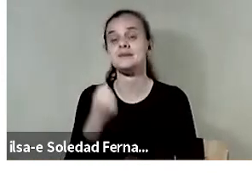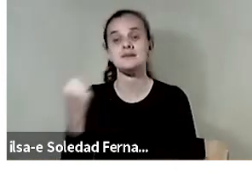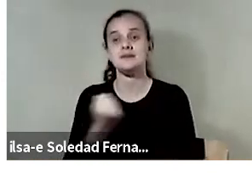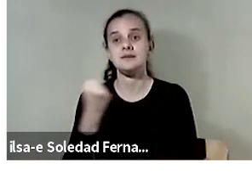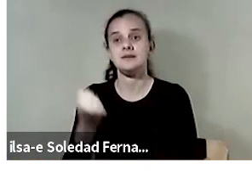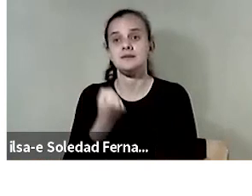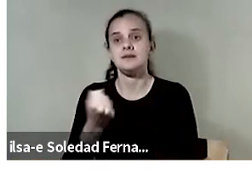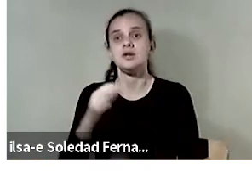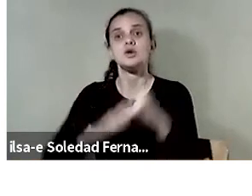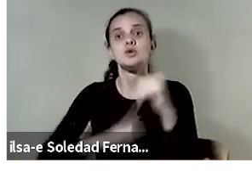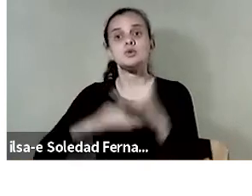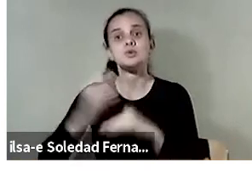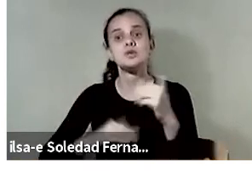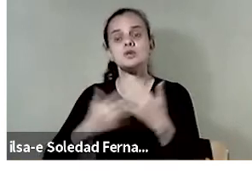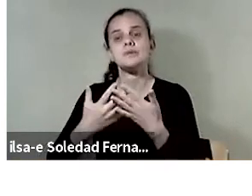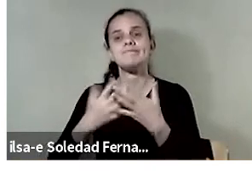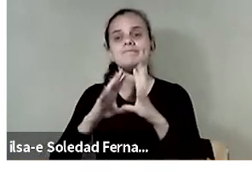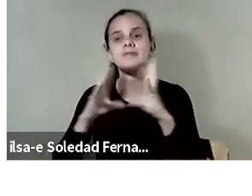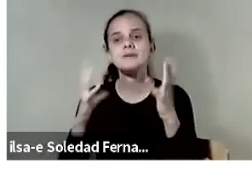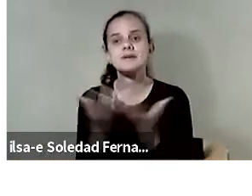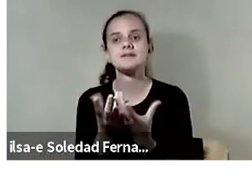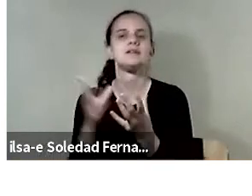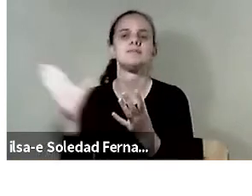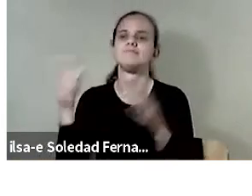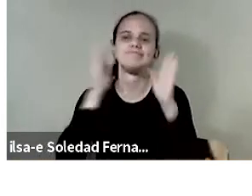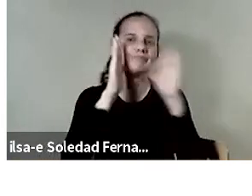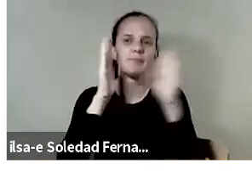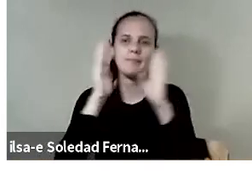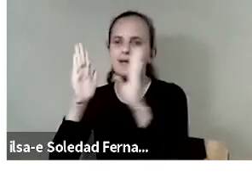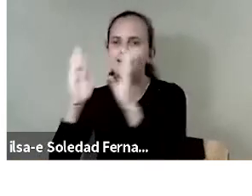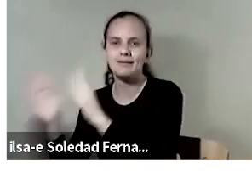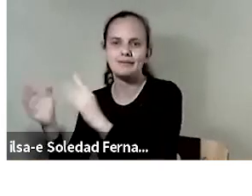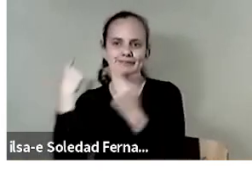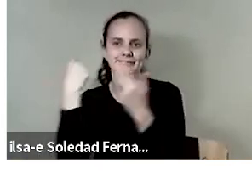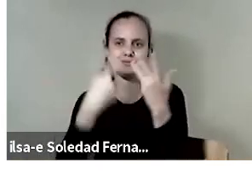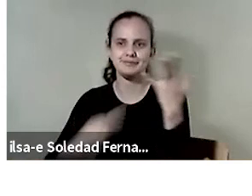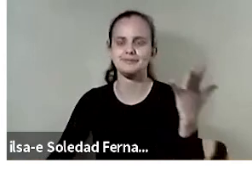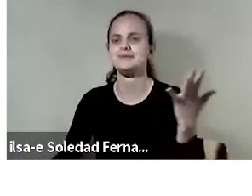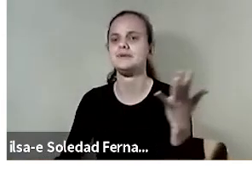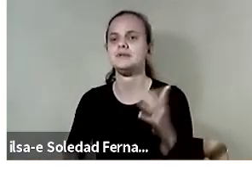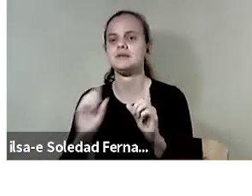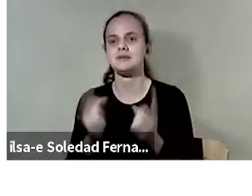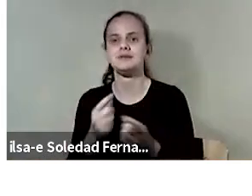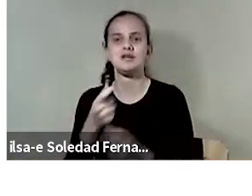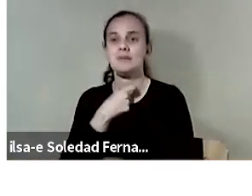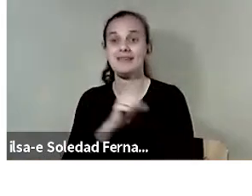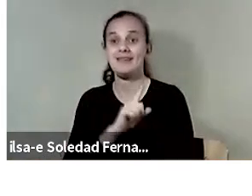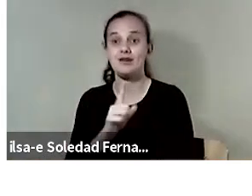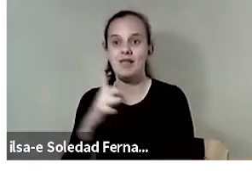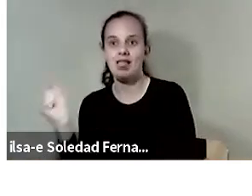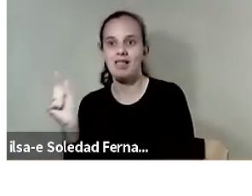dijo Pipi, lo que estuvimos charlando toda la clase, es sumamente importante la construcción universal. Todas las personas, todas